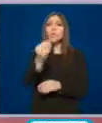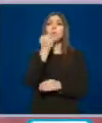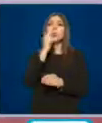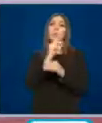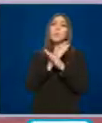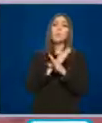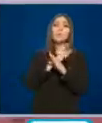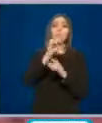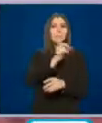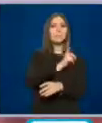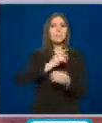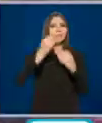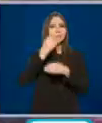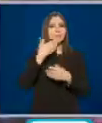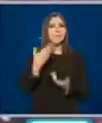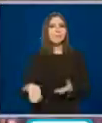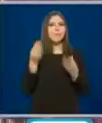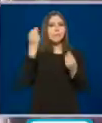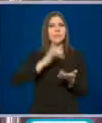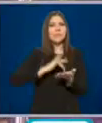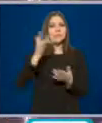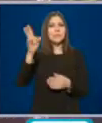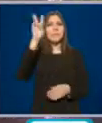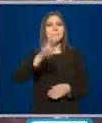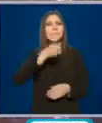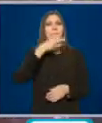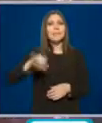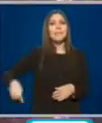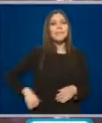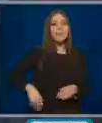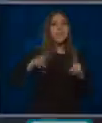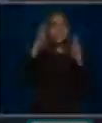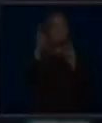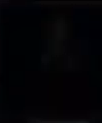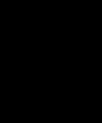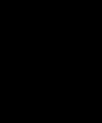Pues muchísimas gracias. Un tema muy interesante, muy bueno y sobre todo importante para los bebés. Gracias.